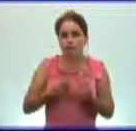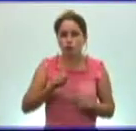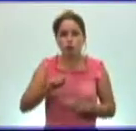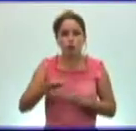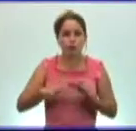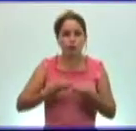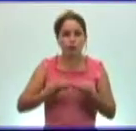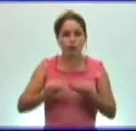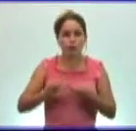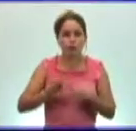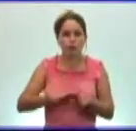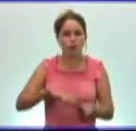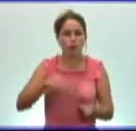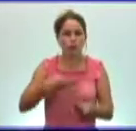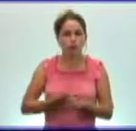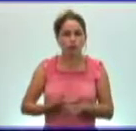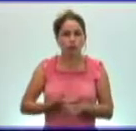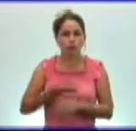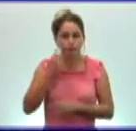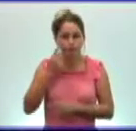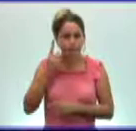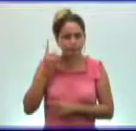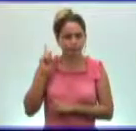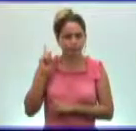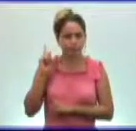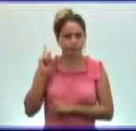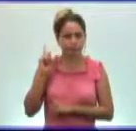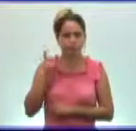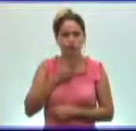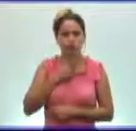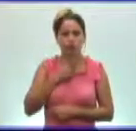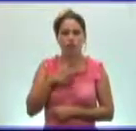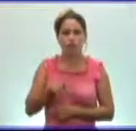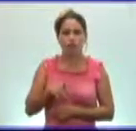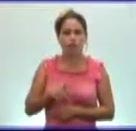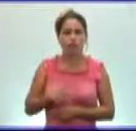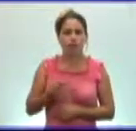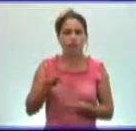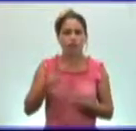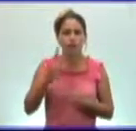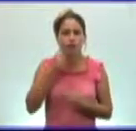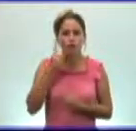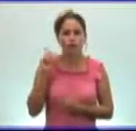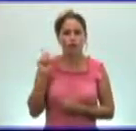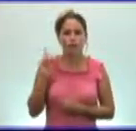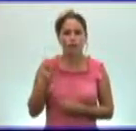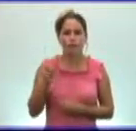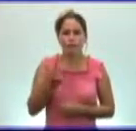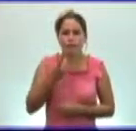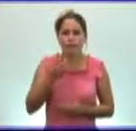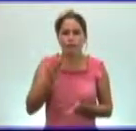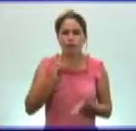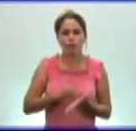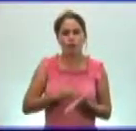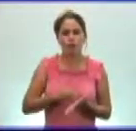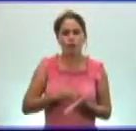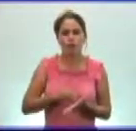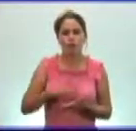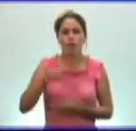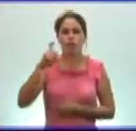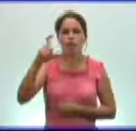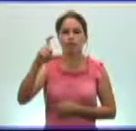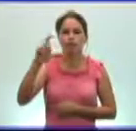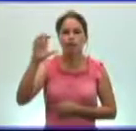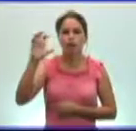ejemplo. En este caso, observen que primero aparece el símbolo del elemento carbono y a continuación